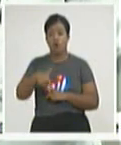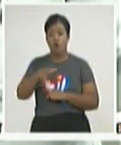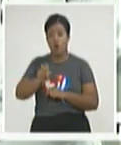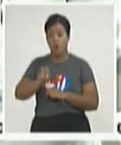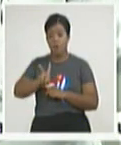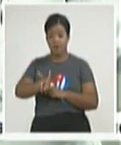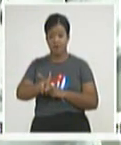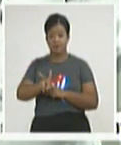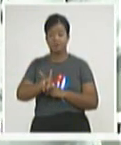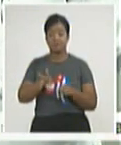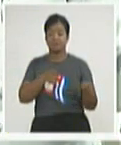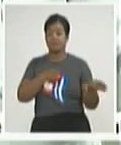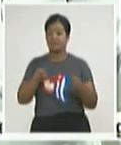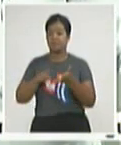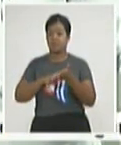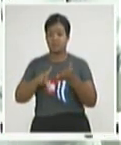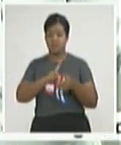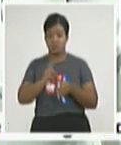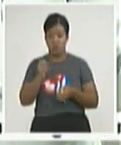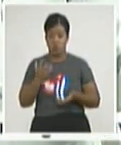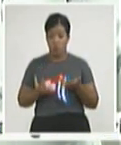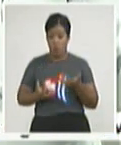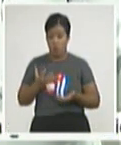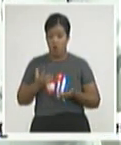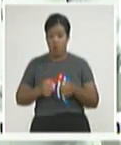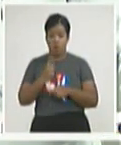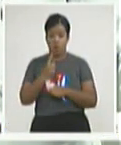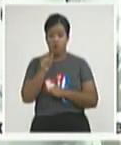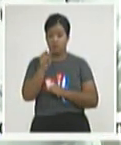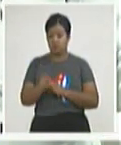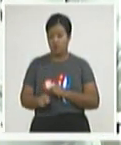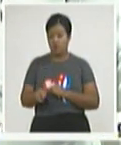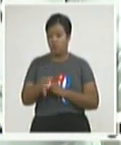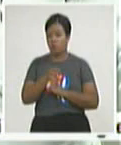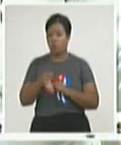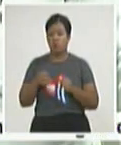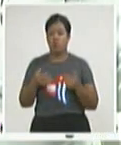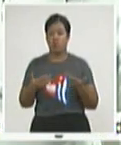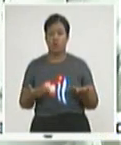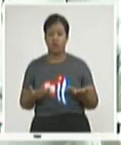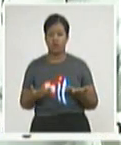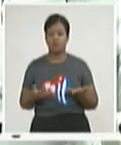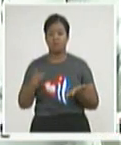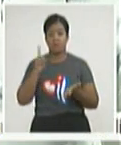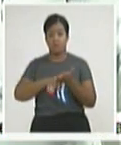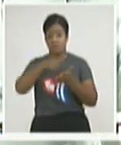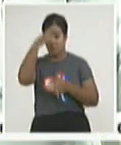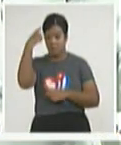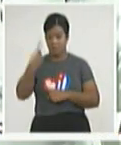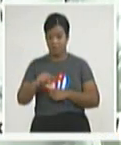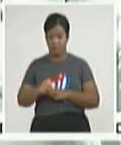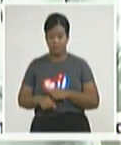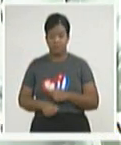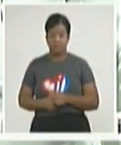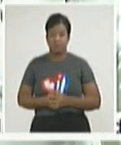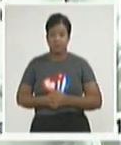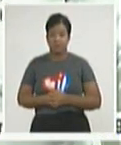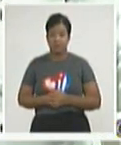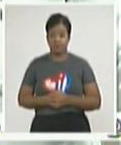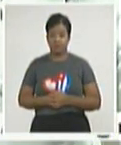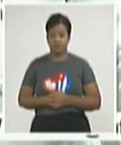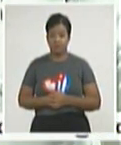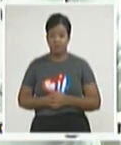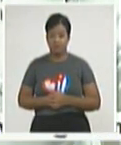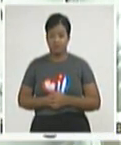y en la provincia de Cienfuegos una persona del municipio de Palmira. Por grupos de edades,